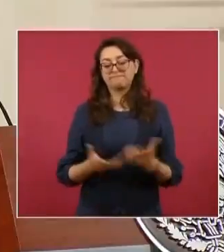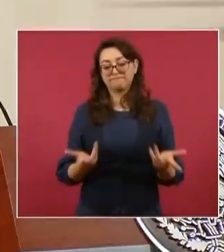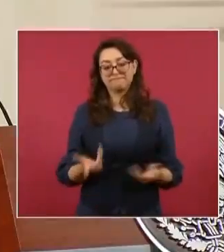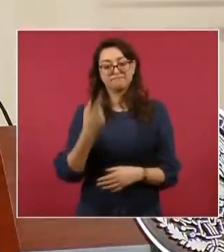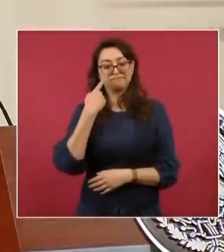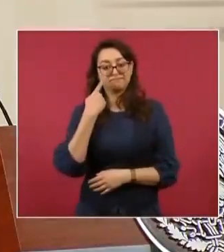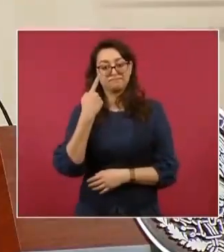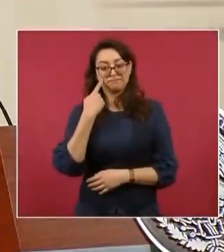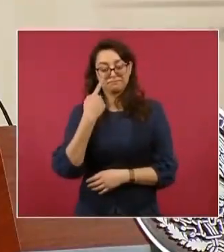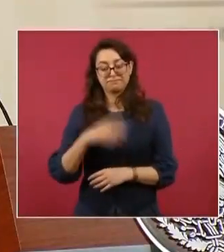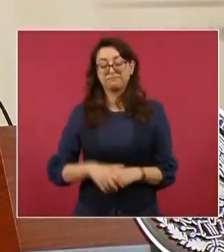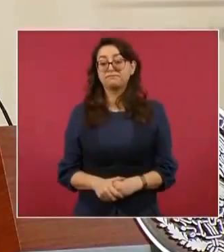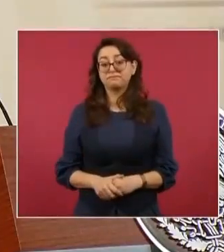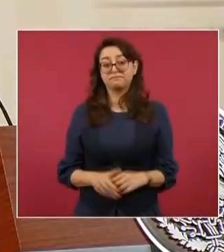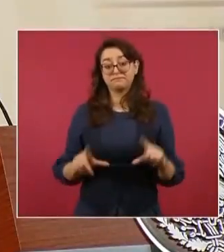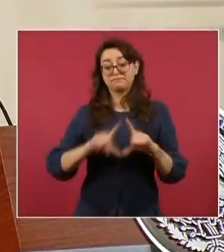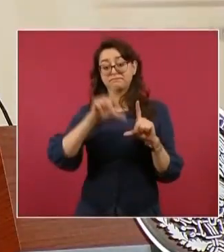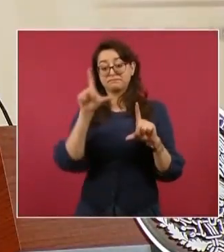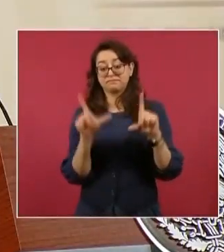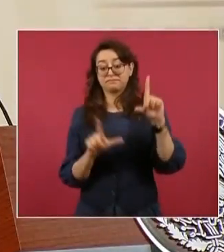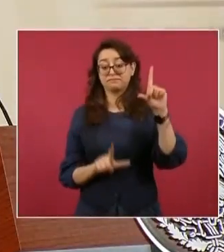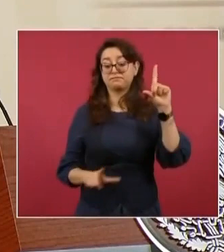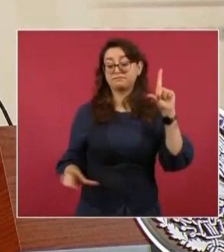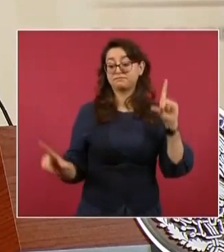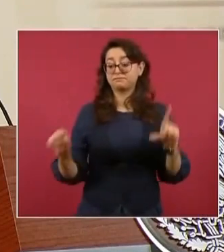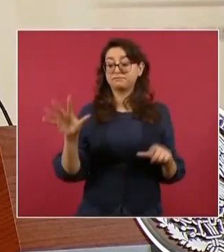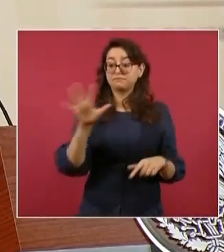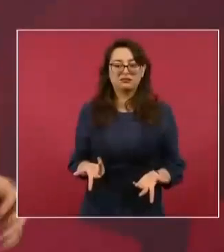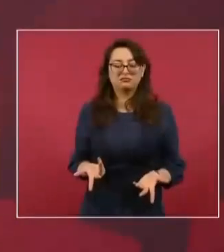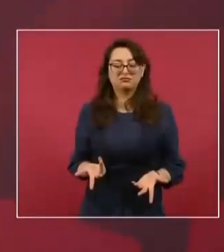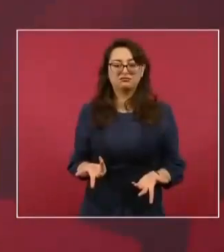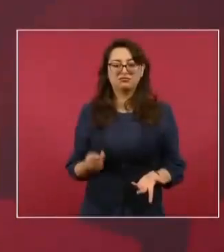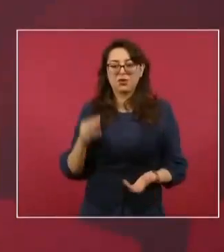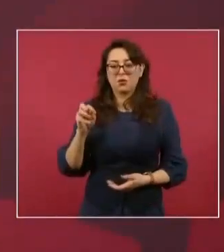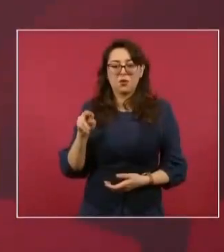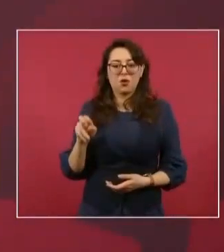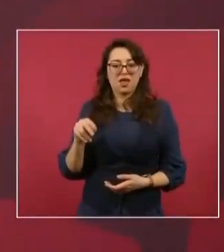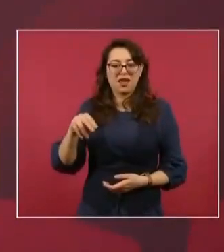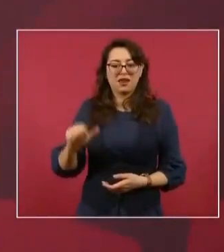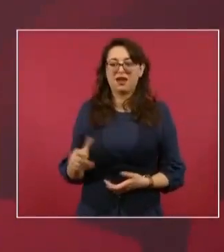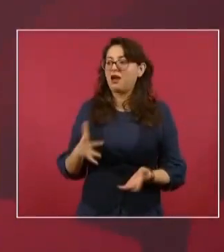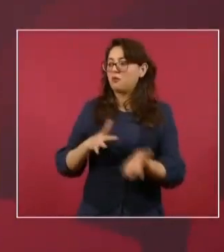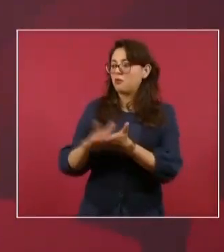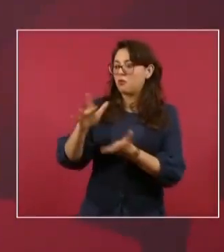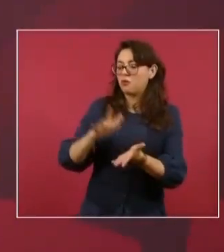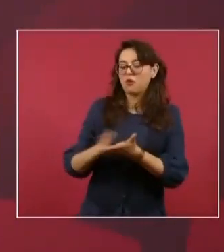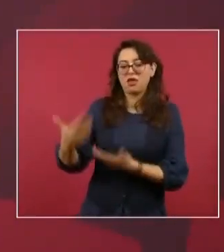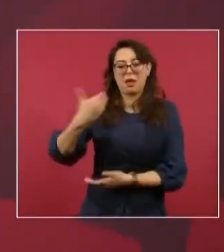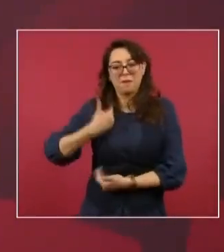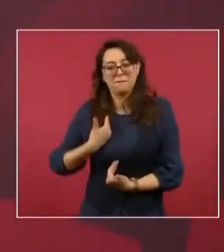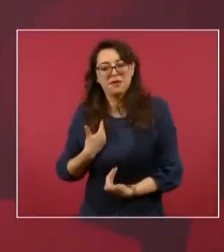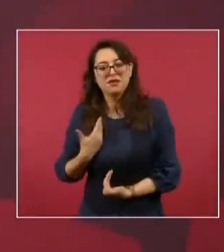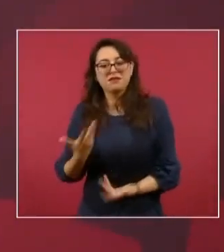exagerar, simpatizan con nuestro movimiento. Pues esa